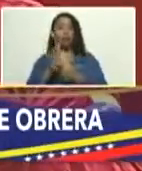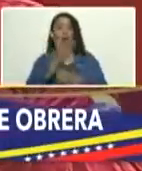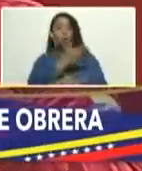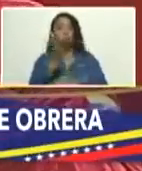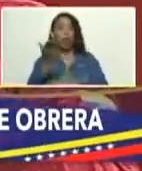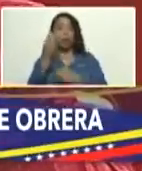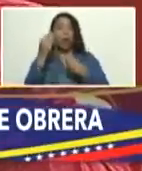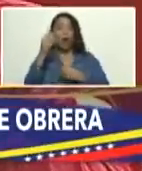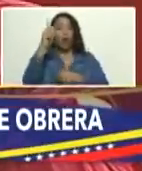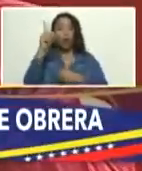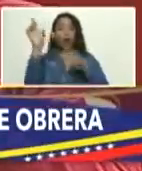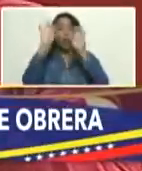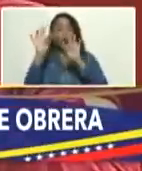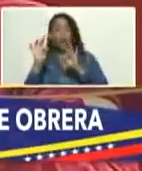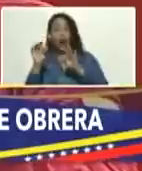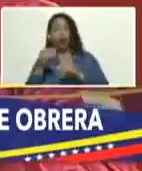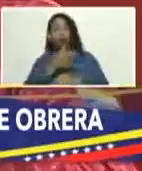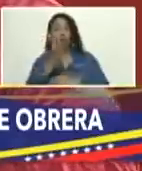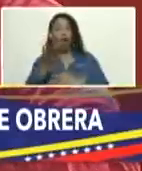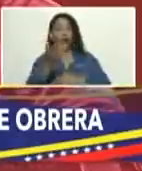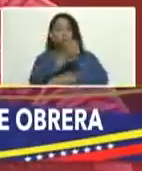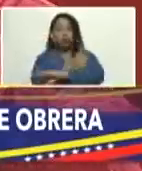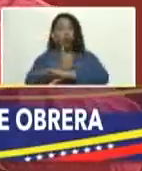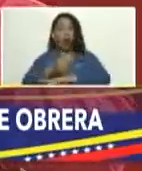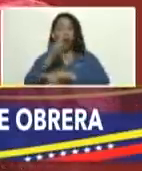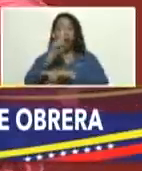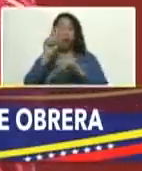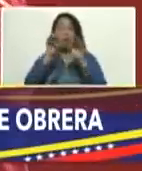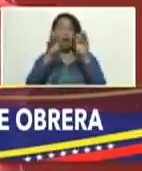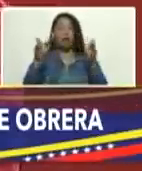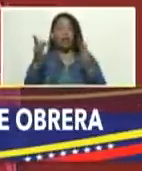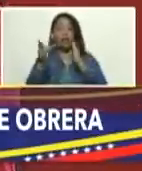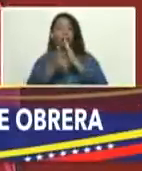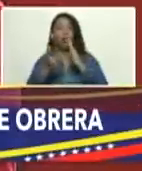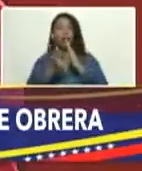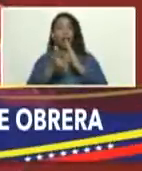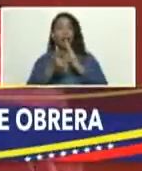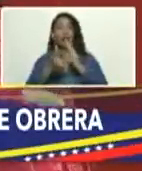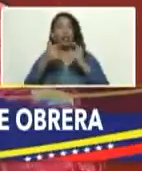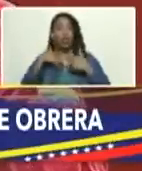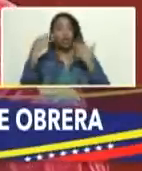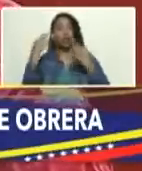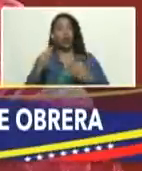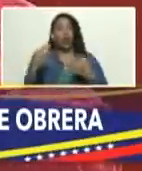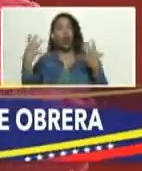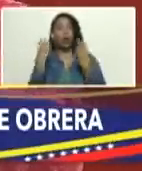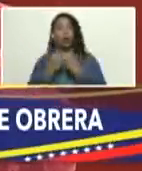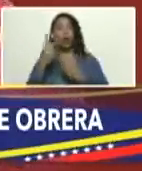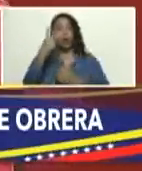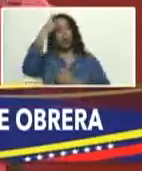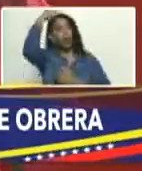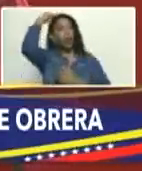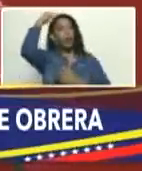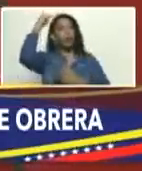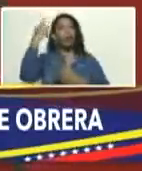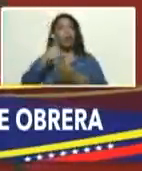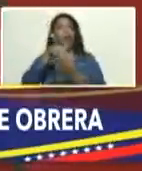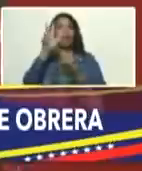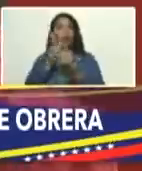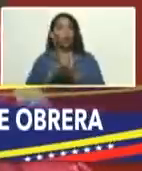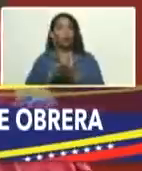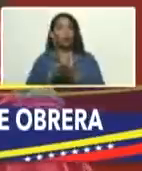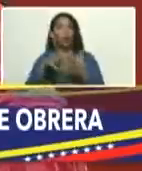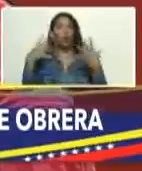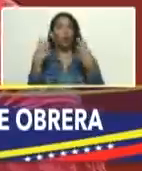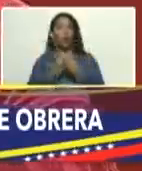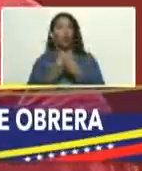que de alguna u otra manera usted autorice una mesa técnica, y yo estoy seguro que el compañero Taré va a dar la aprobación en